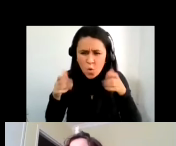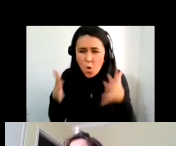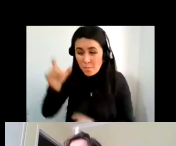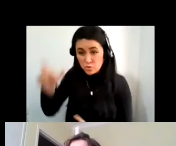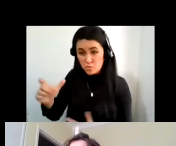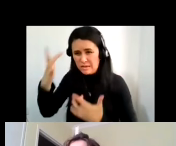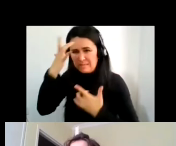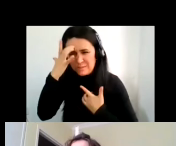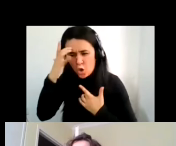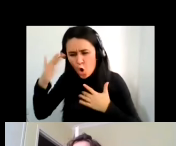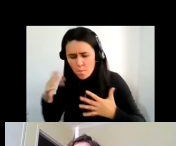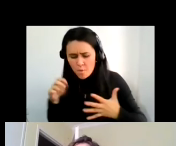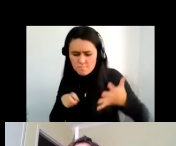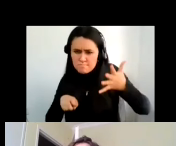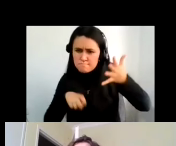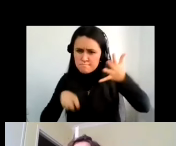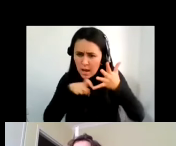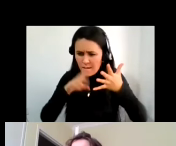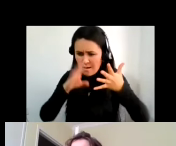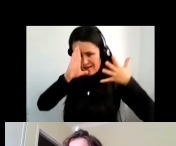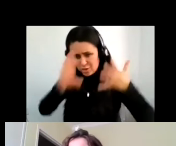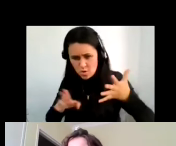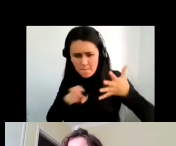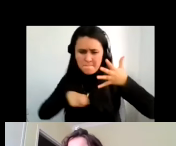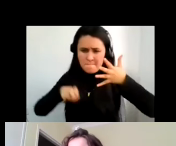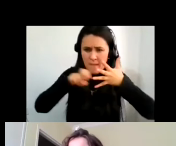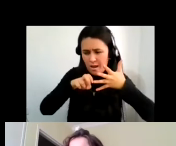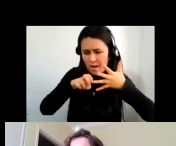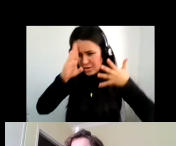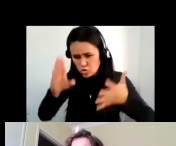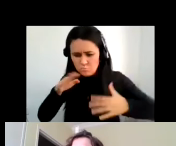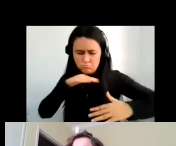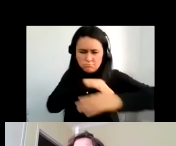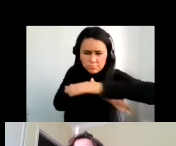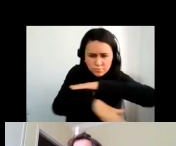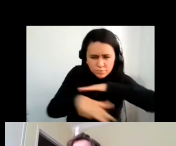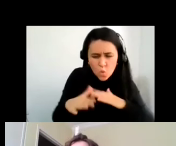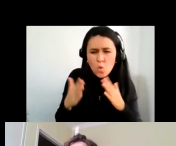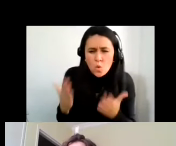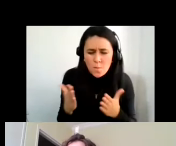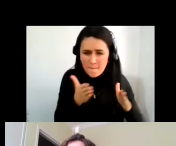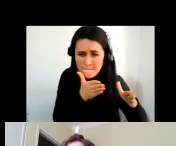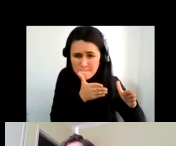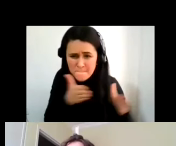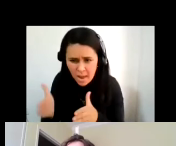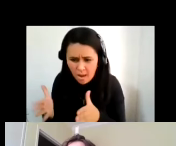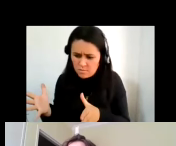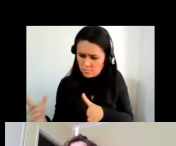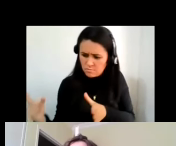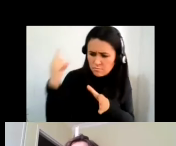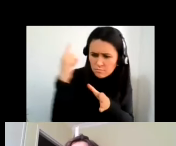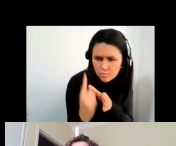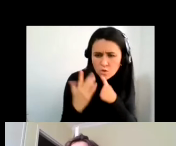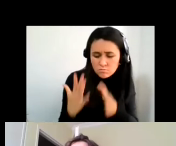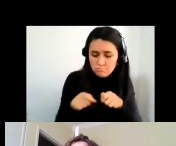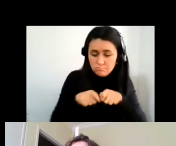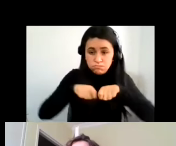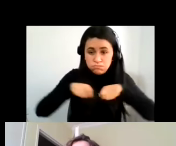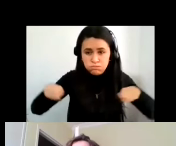sistema y se analiza lo que se puede hacer dentro de un contexto de un plan con proyección a 4 años.